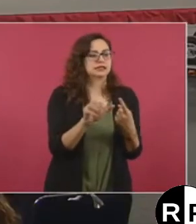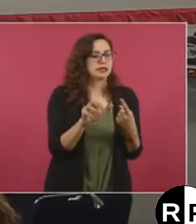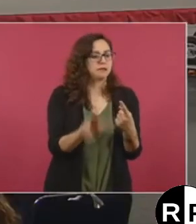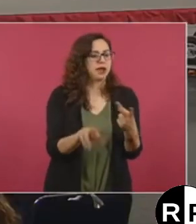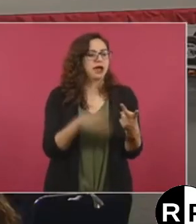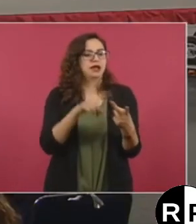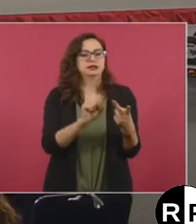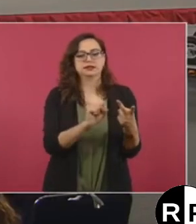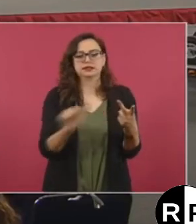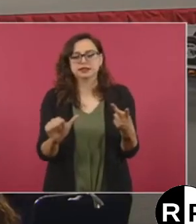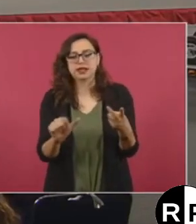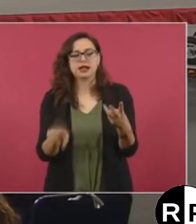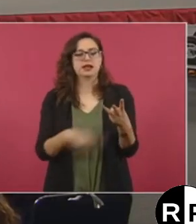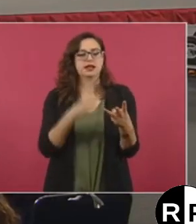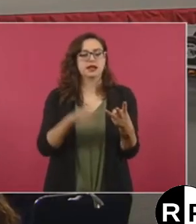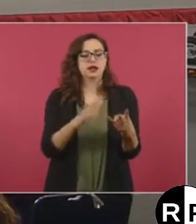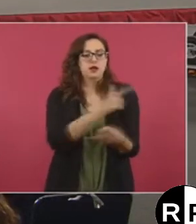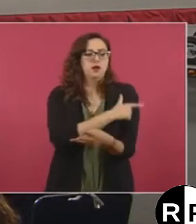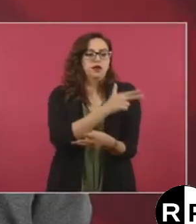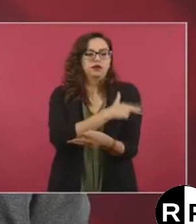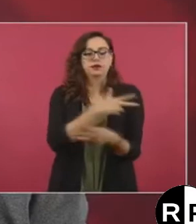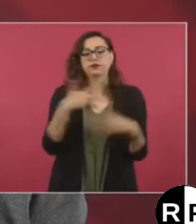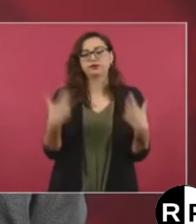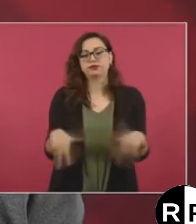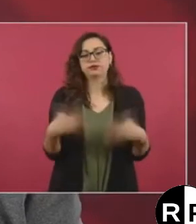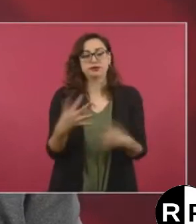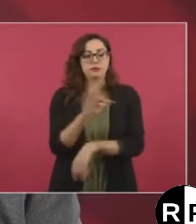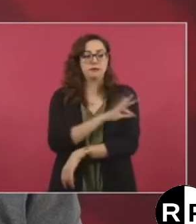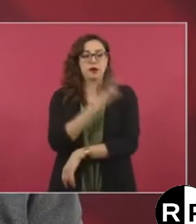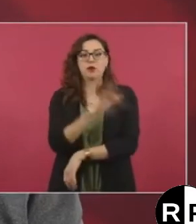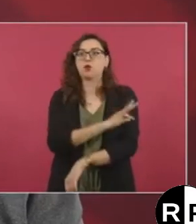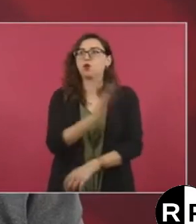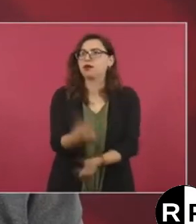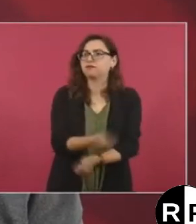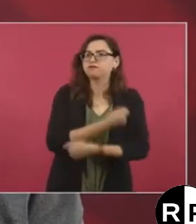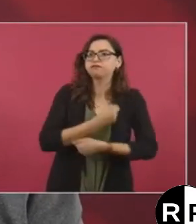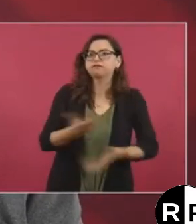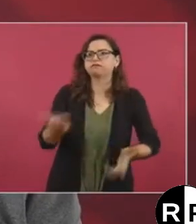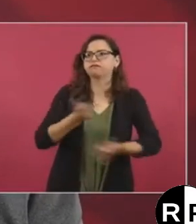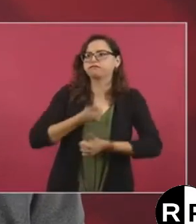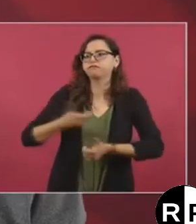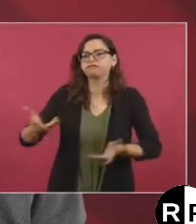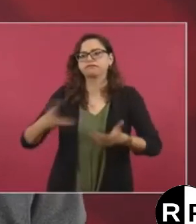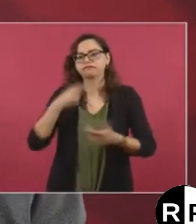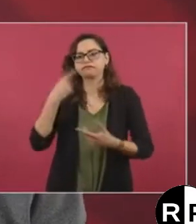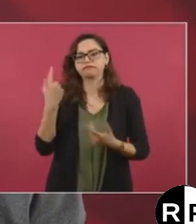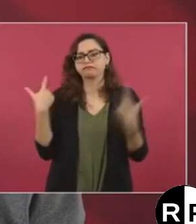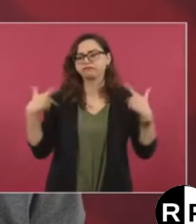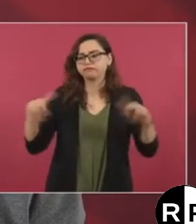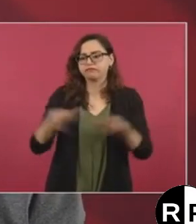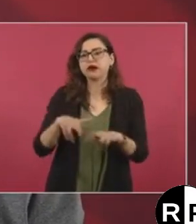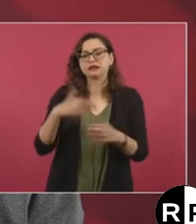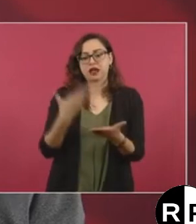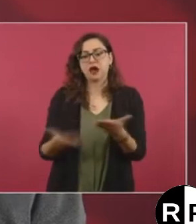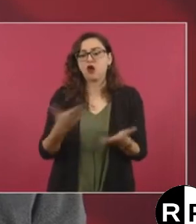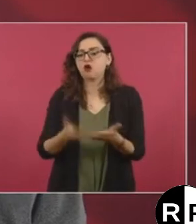desde Guardia Nacional. Las vacunas llegaban gracias a ellos, era un trabajo en equipo y gracias a eso se pudieron vacunar no solamente nuestros maestros,